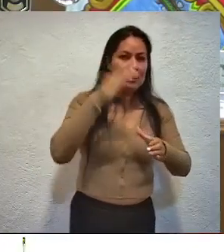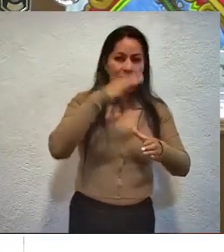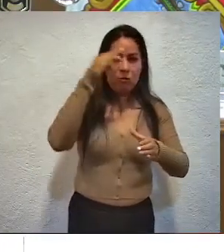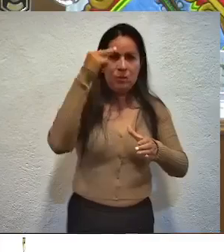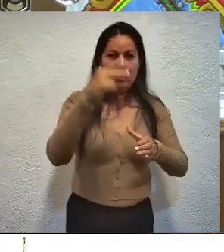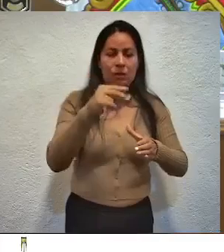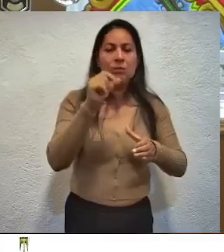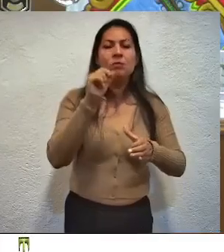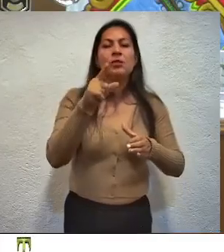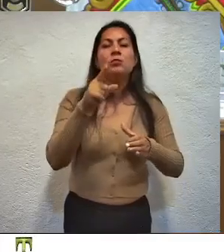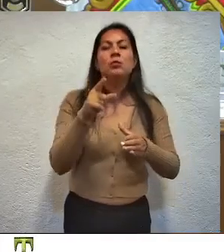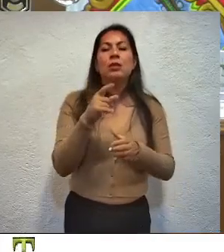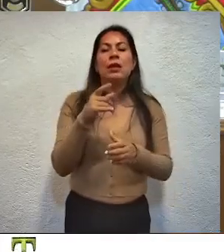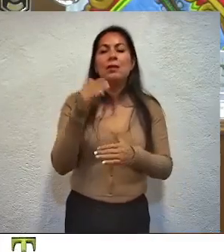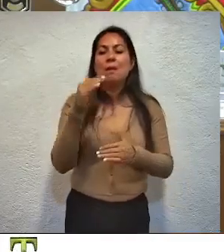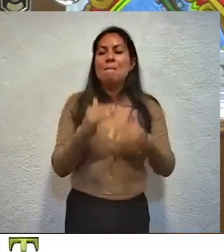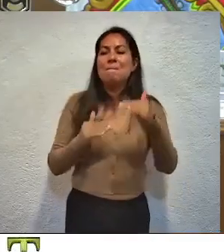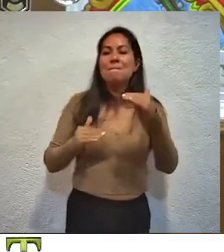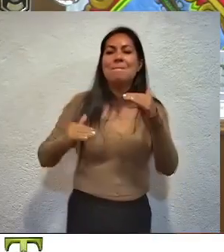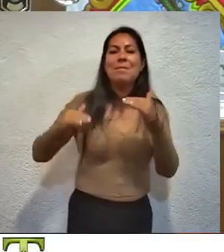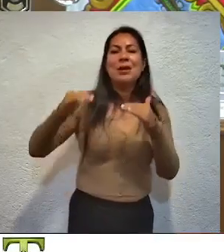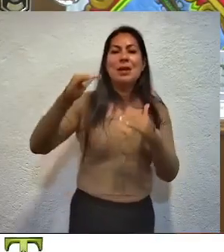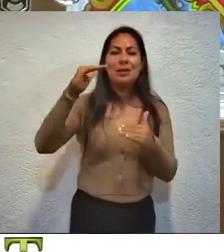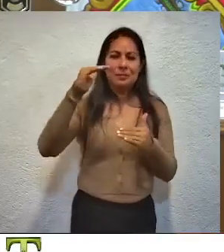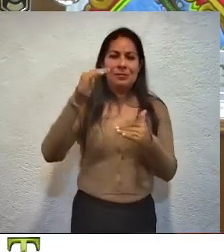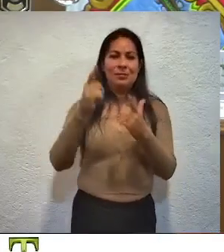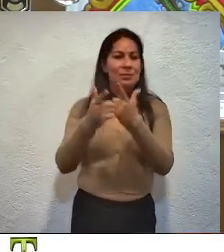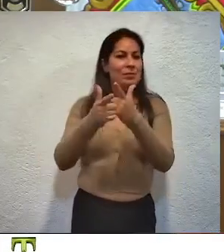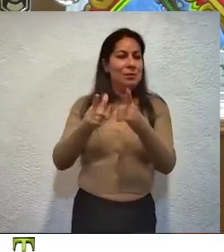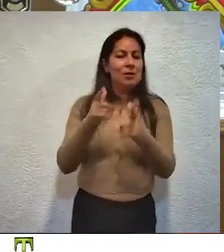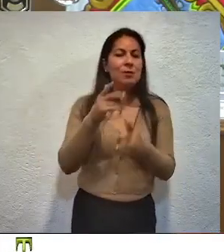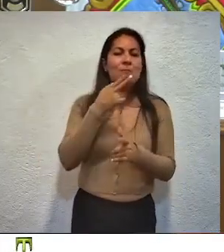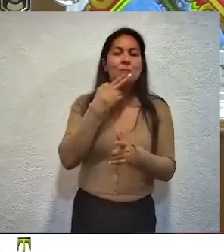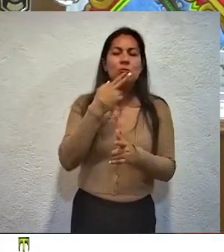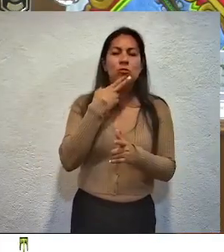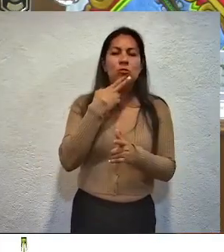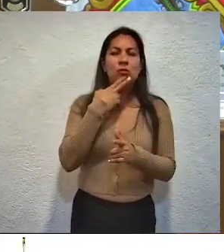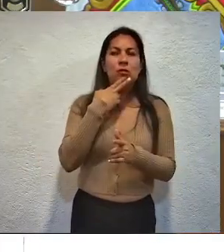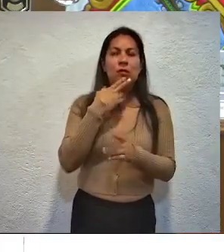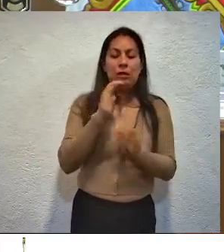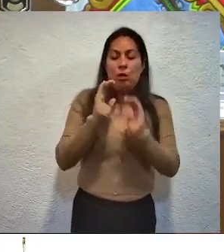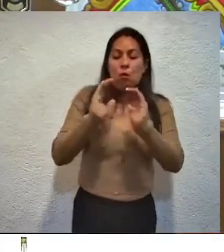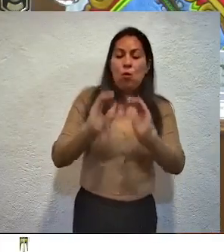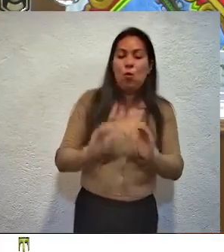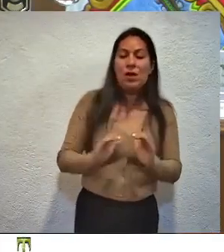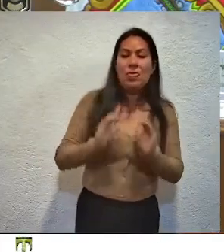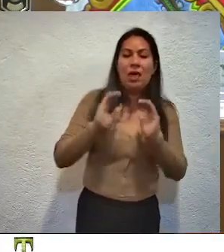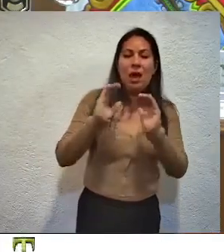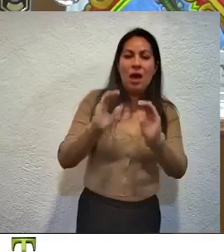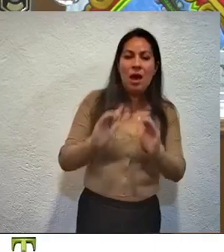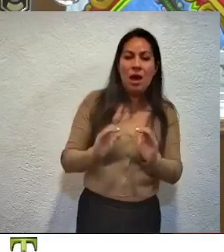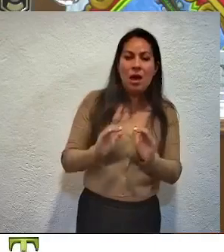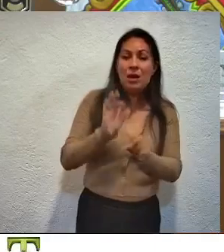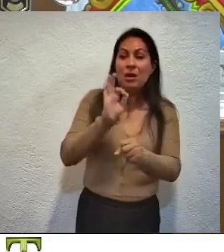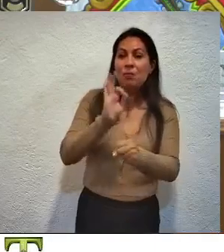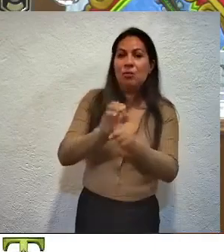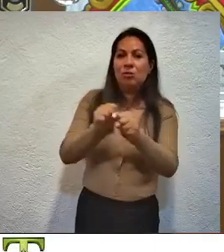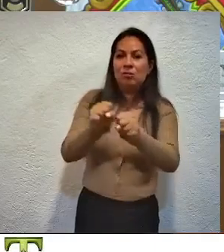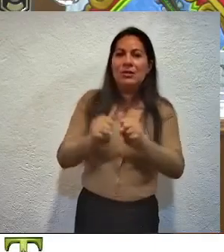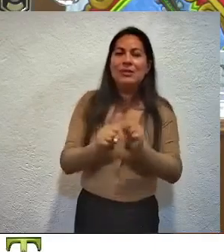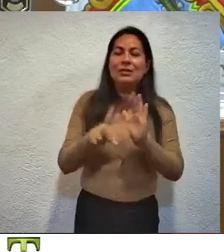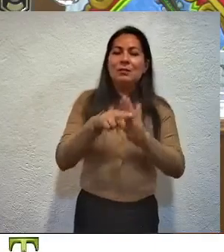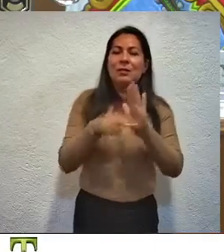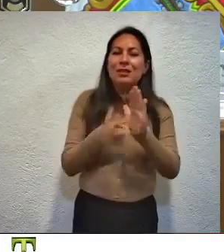afromexicanas, el principio de maximización de la autonomía implica la de salvaguardar y la protección del sistema